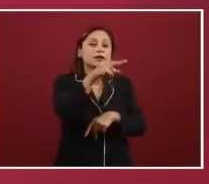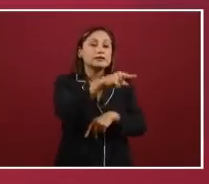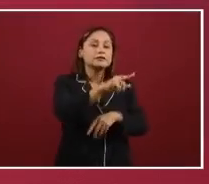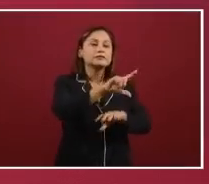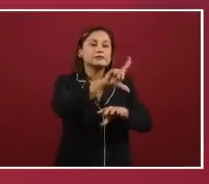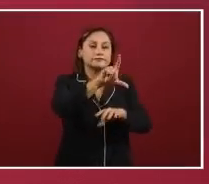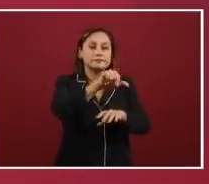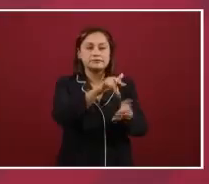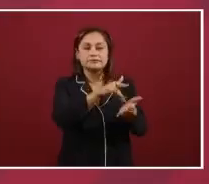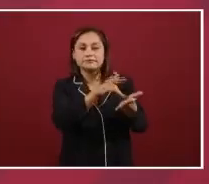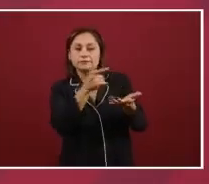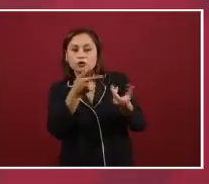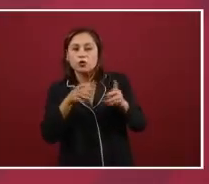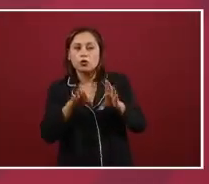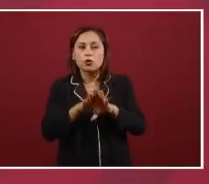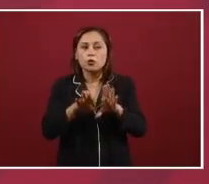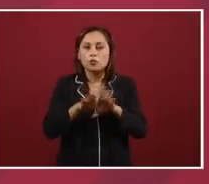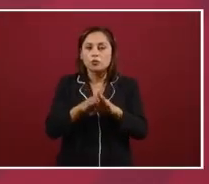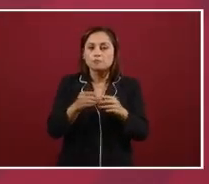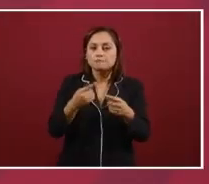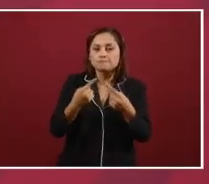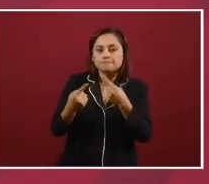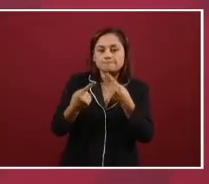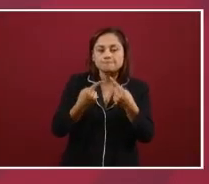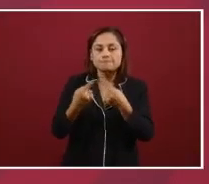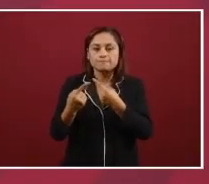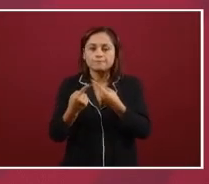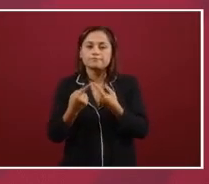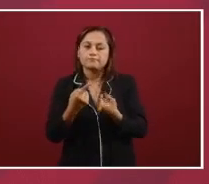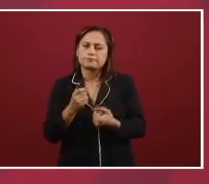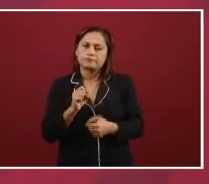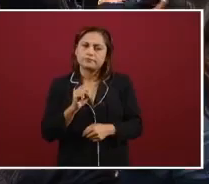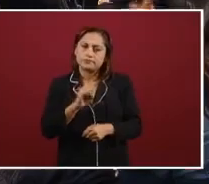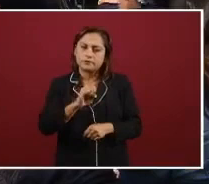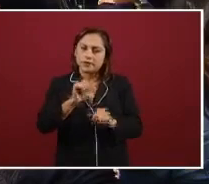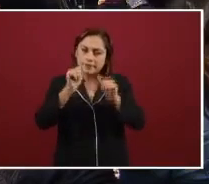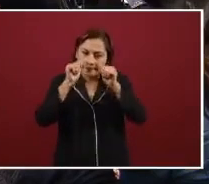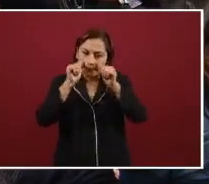Entonces estamos en eso, en el caso de Sinaloa,